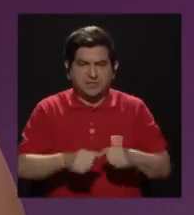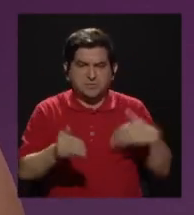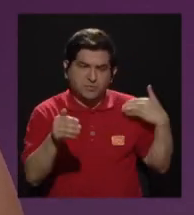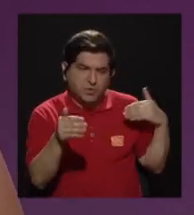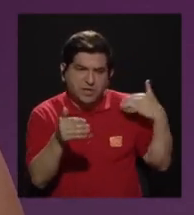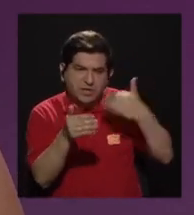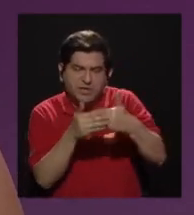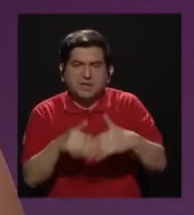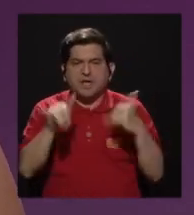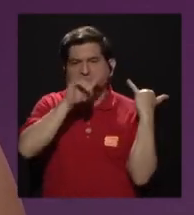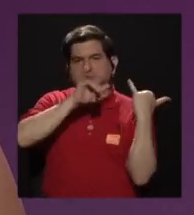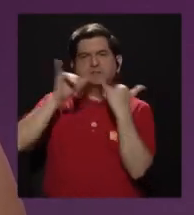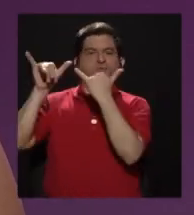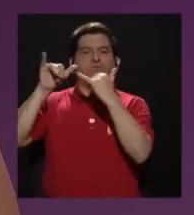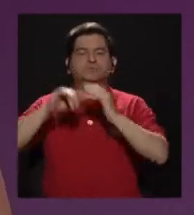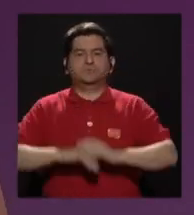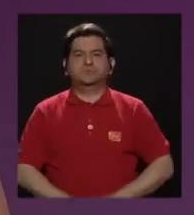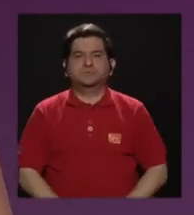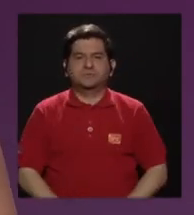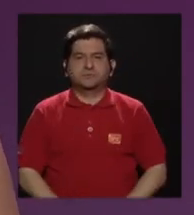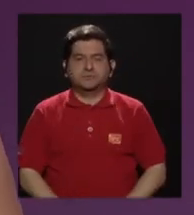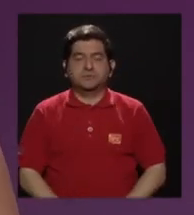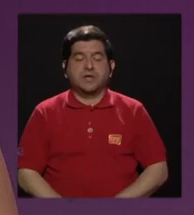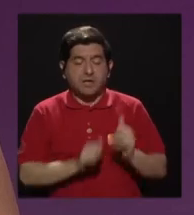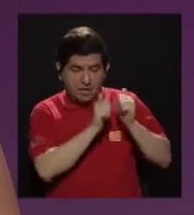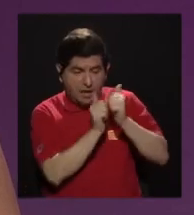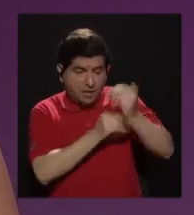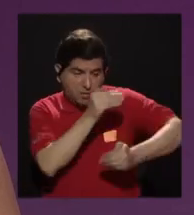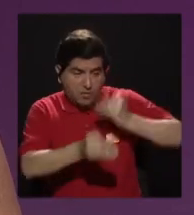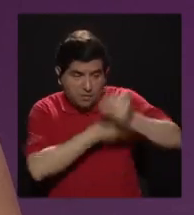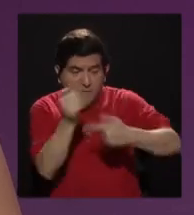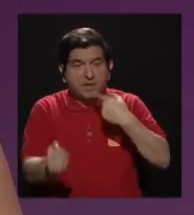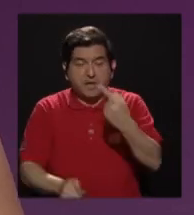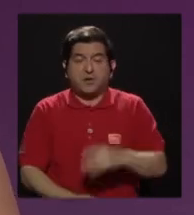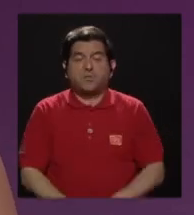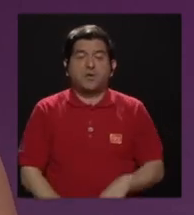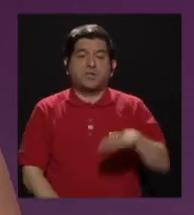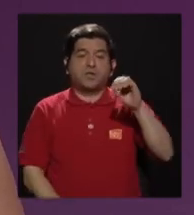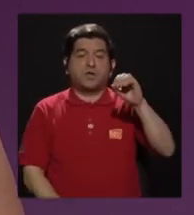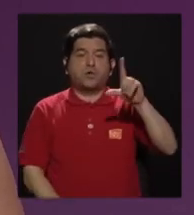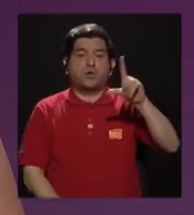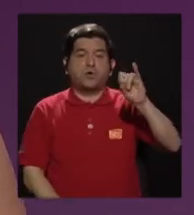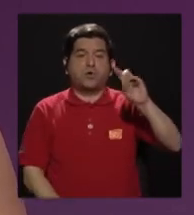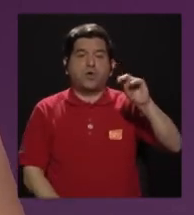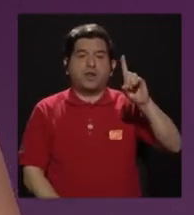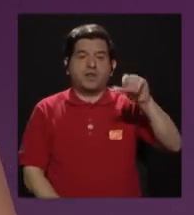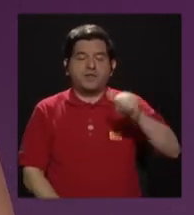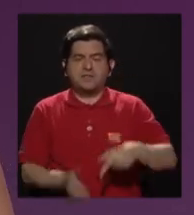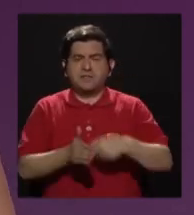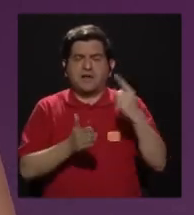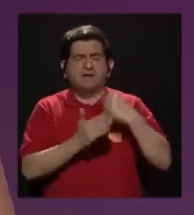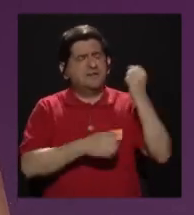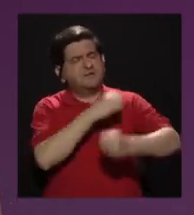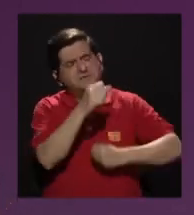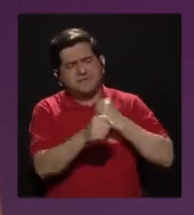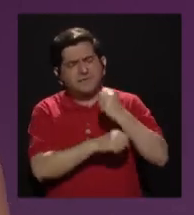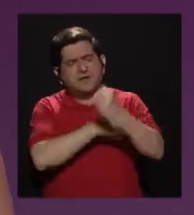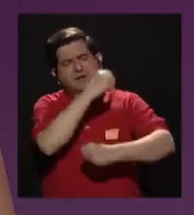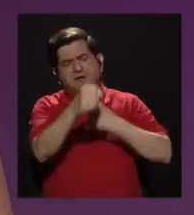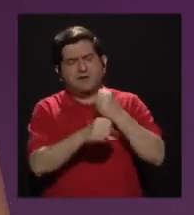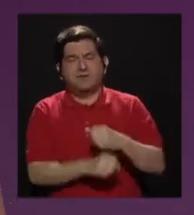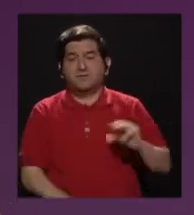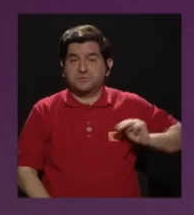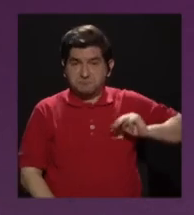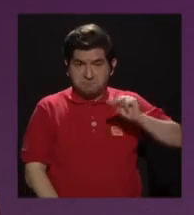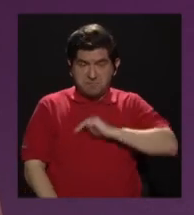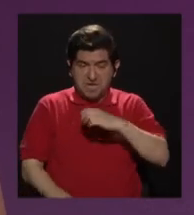acercarse y denunciar y darles el acompañamiento, ¿verdad? Como decía Olinda, es de años a veces. Los procesos en el